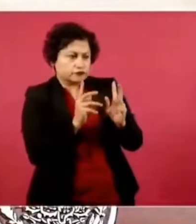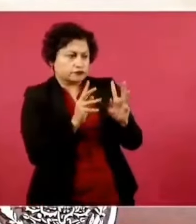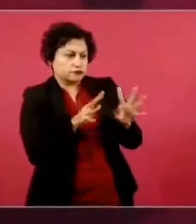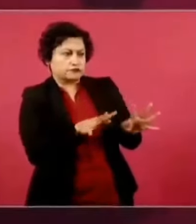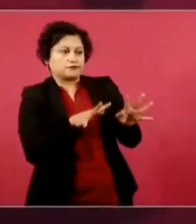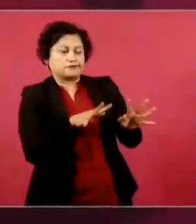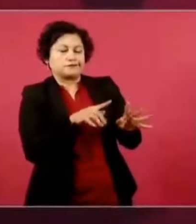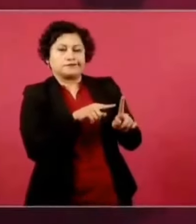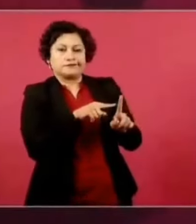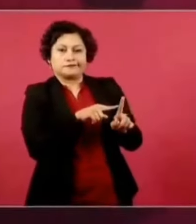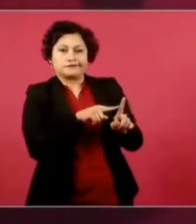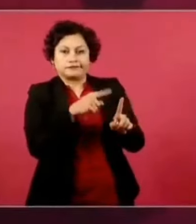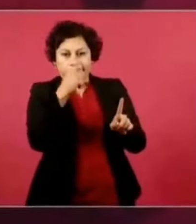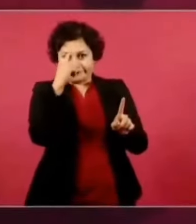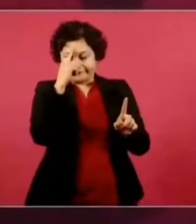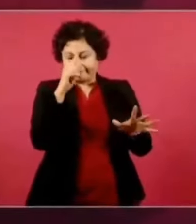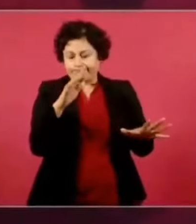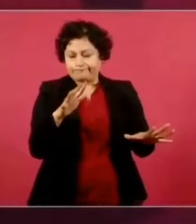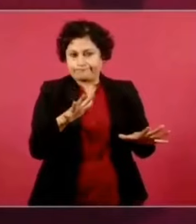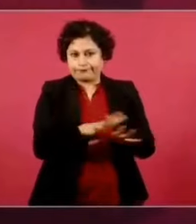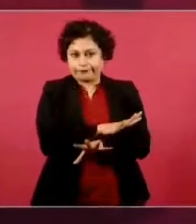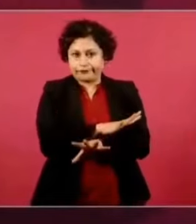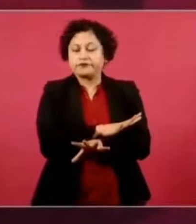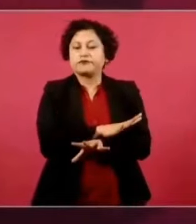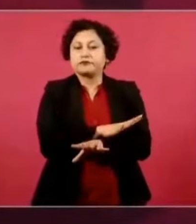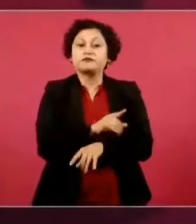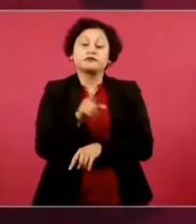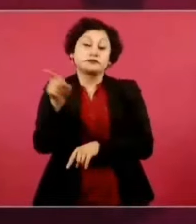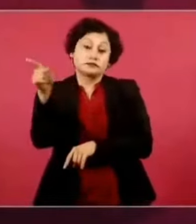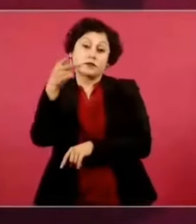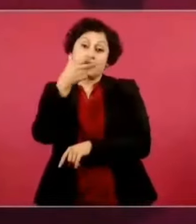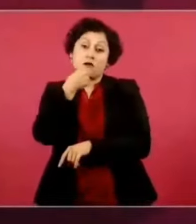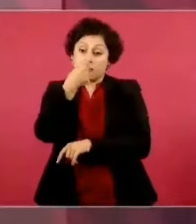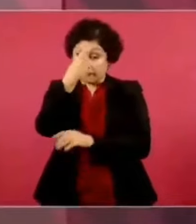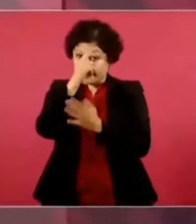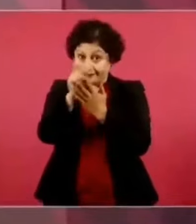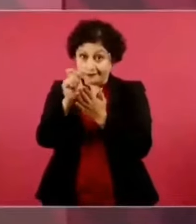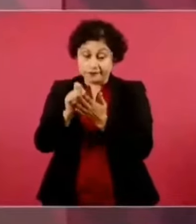y él asegura, Sarkozy,